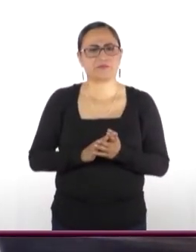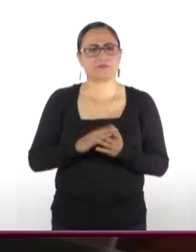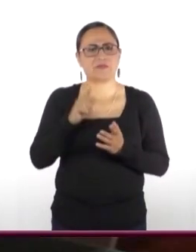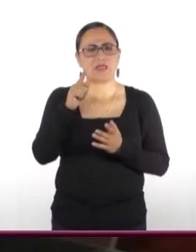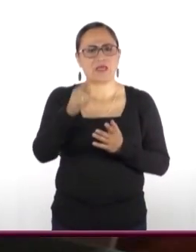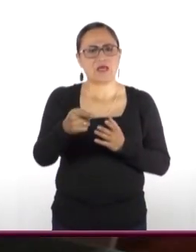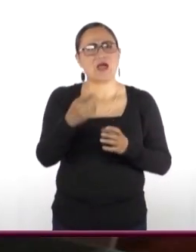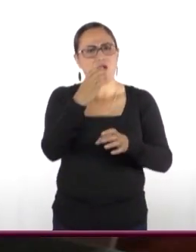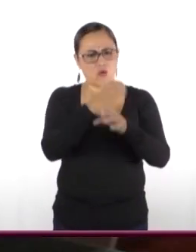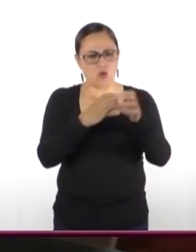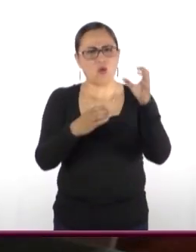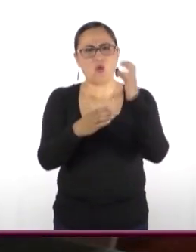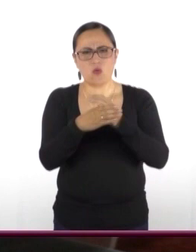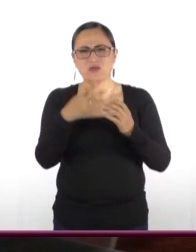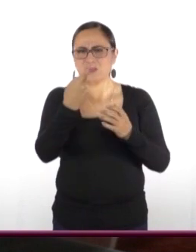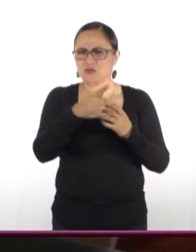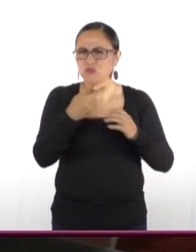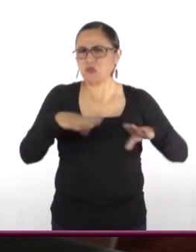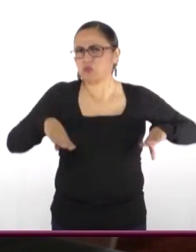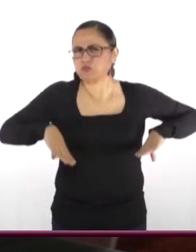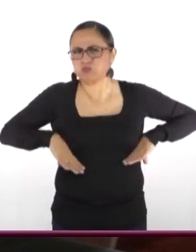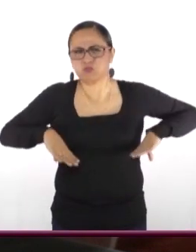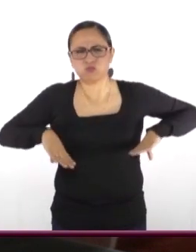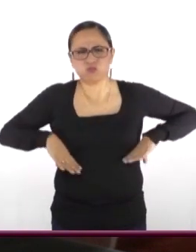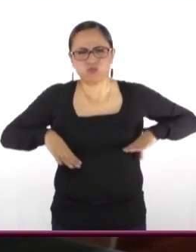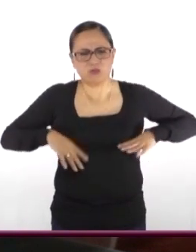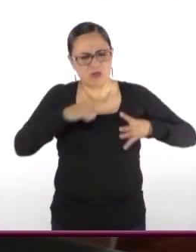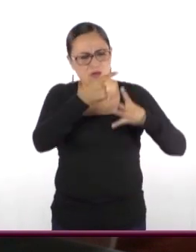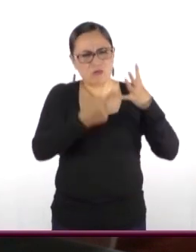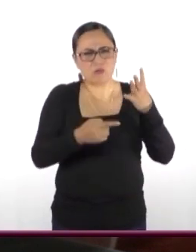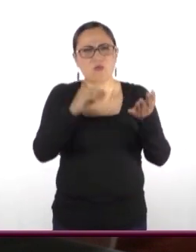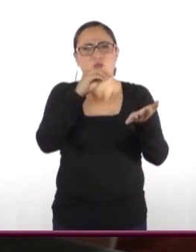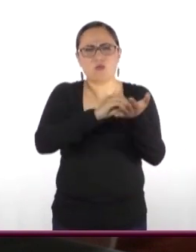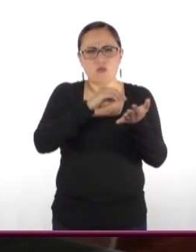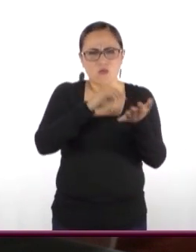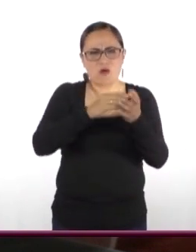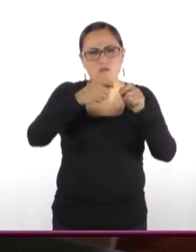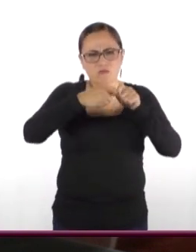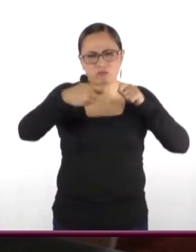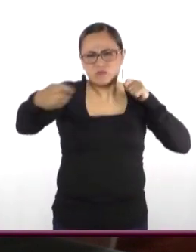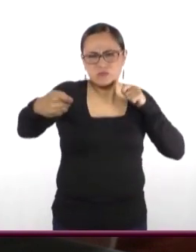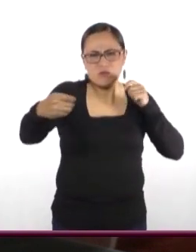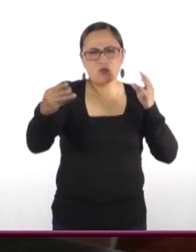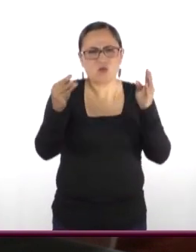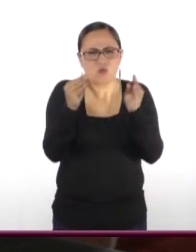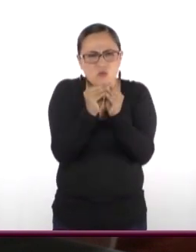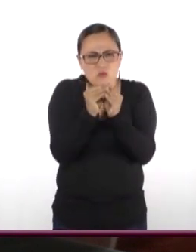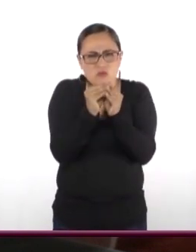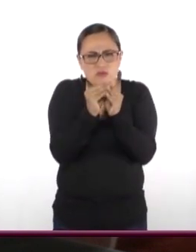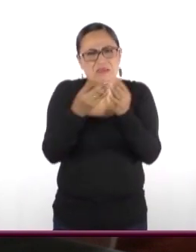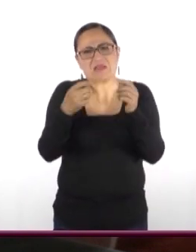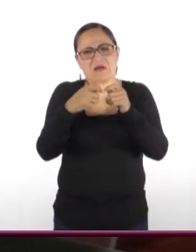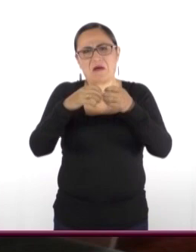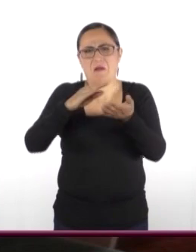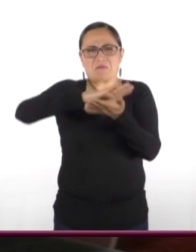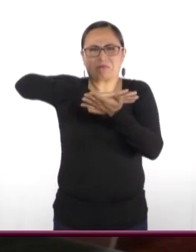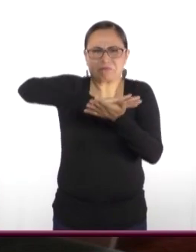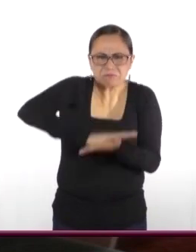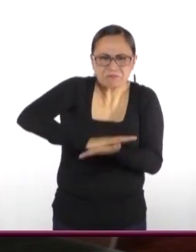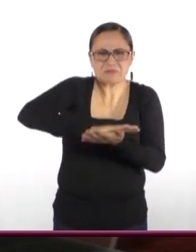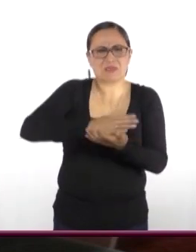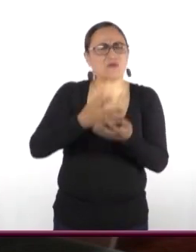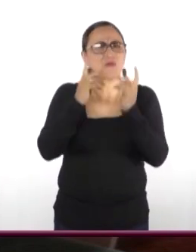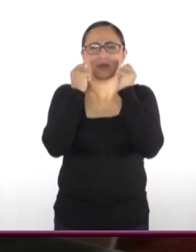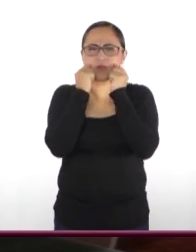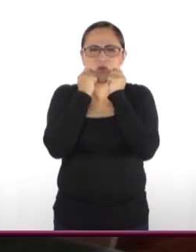no te interesa, te interesa estudiar las propiedades del objeto que se preservan si lo estiras, si lo encoges, si